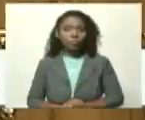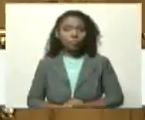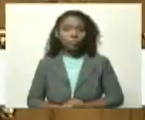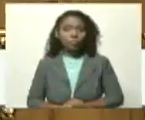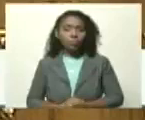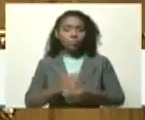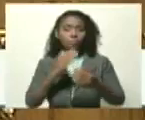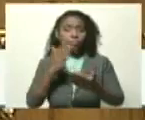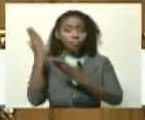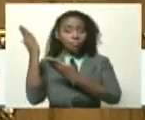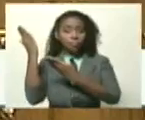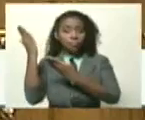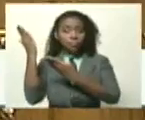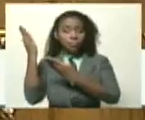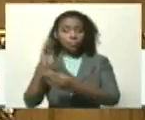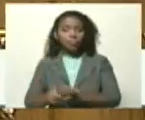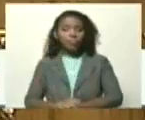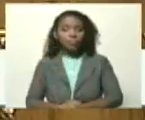ellos,